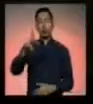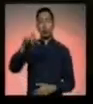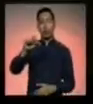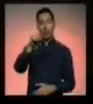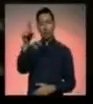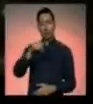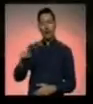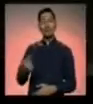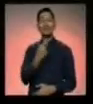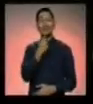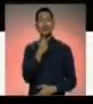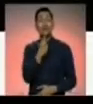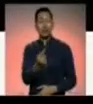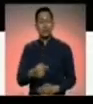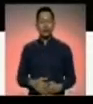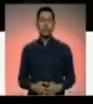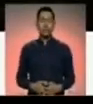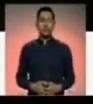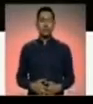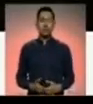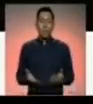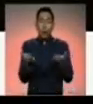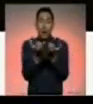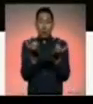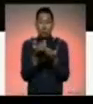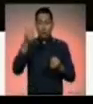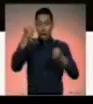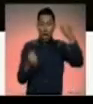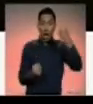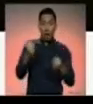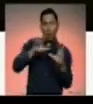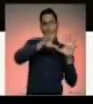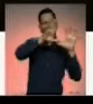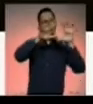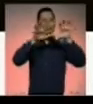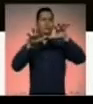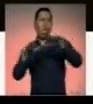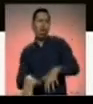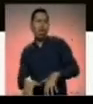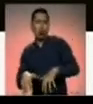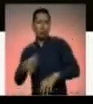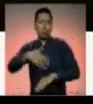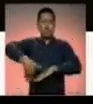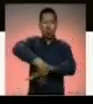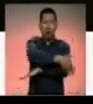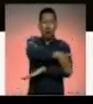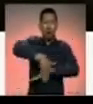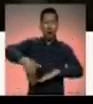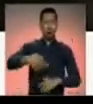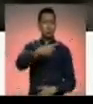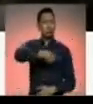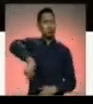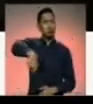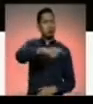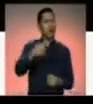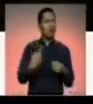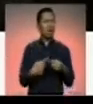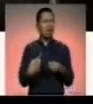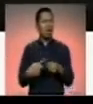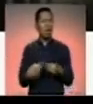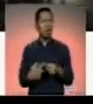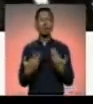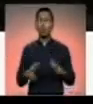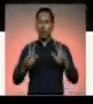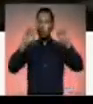además, aseguró que el hecho donde un recolector de la empresa pública Emaseo acumula basura en una de las principales avenidas de Quito está